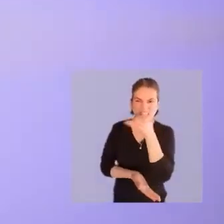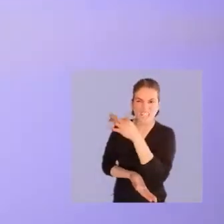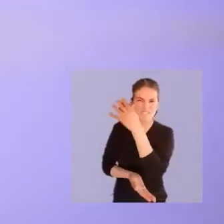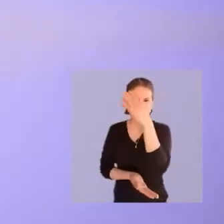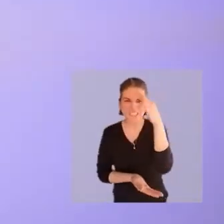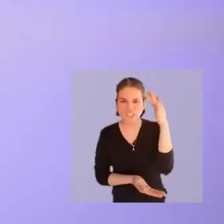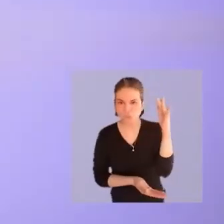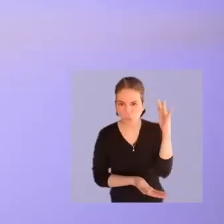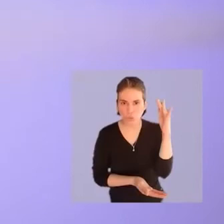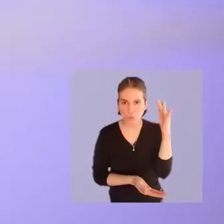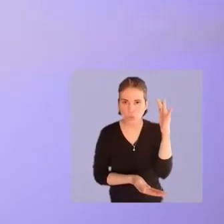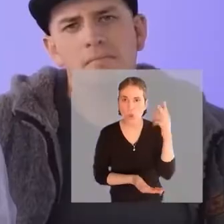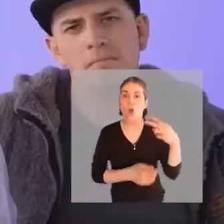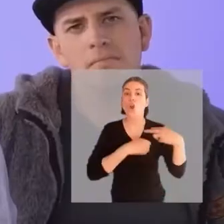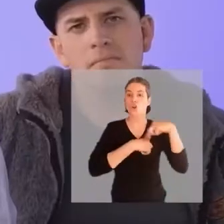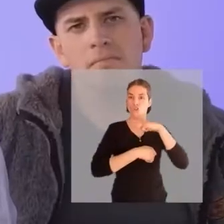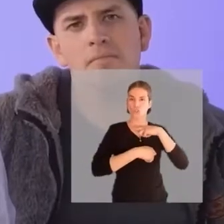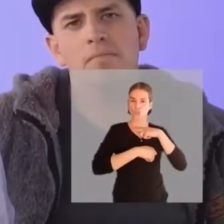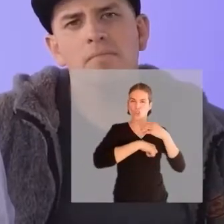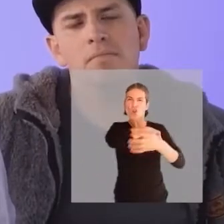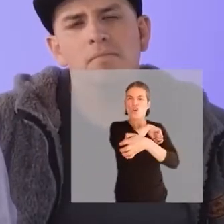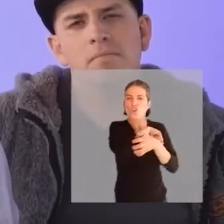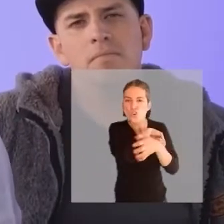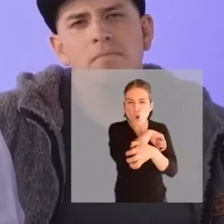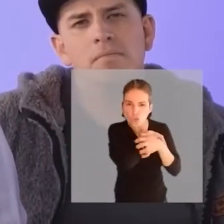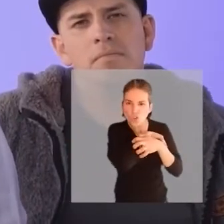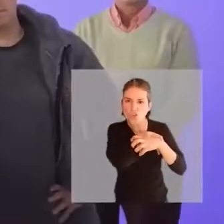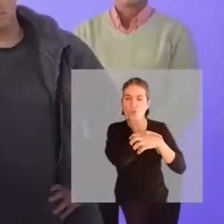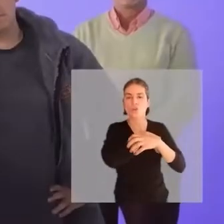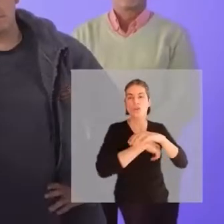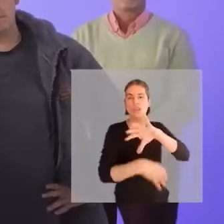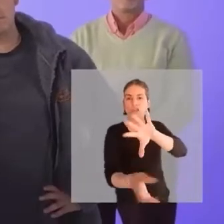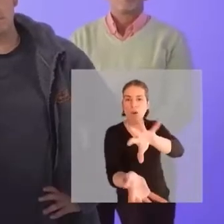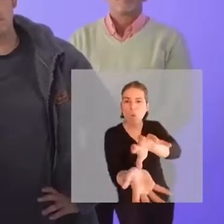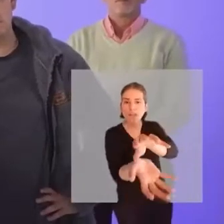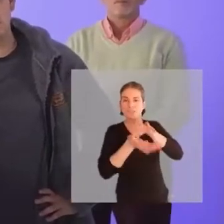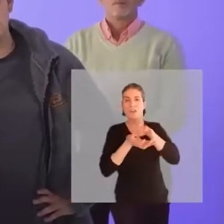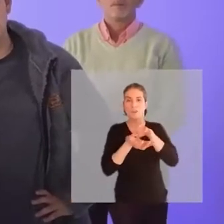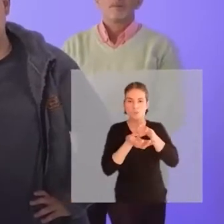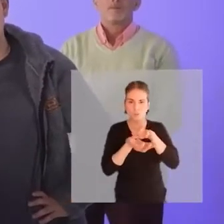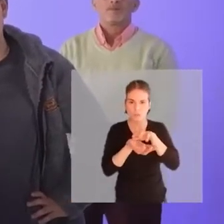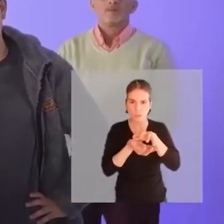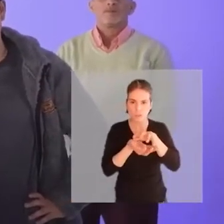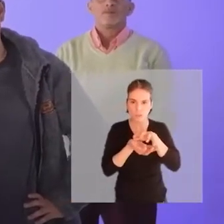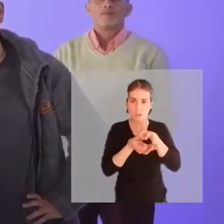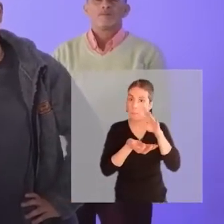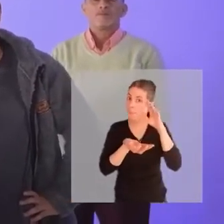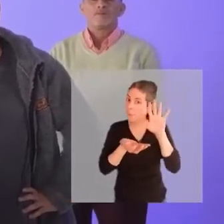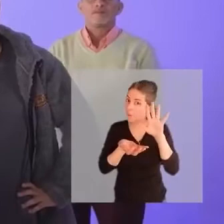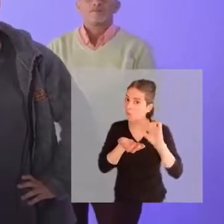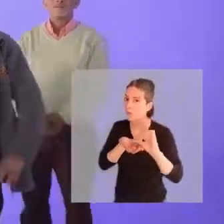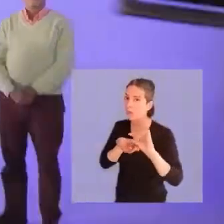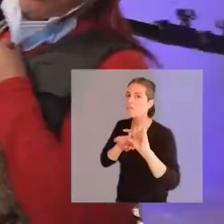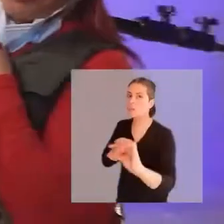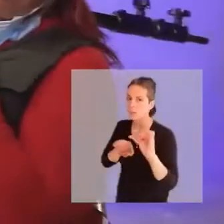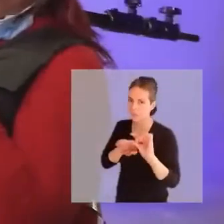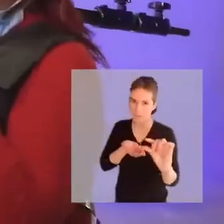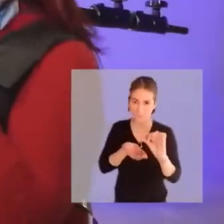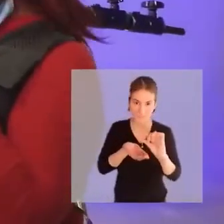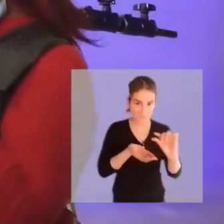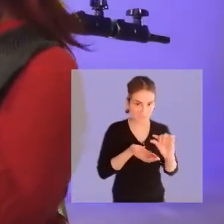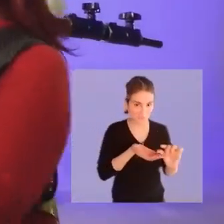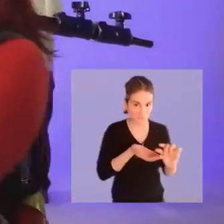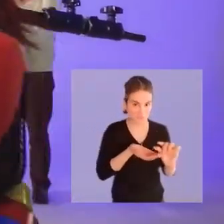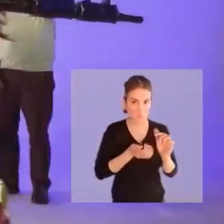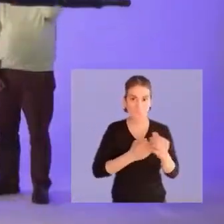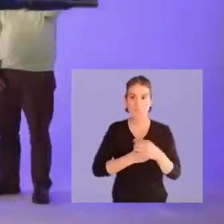las zonas de sacrificio. Somos las rotas y los rotos de mierda. Y les vamos a quitar la torta. Pero la